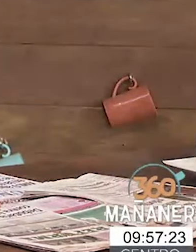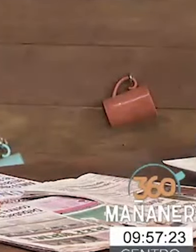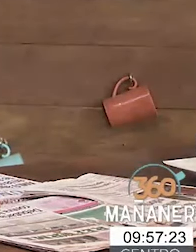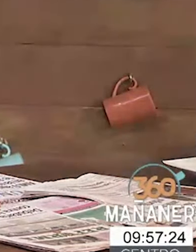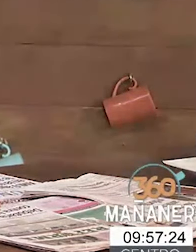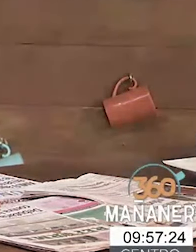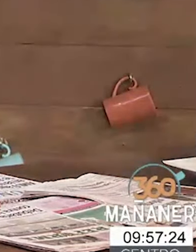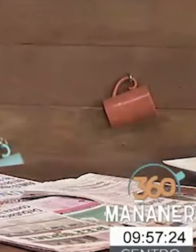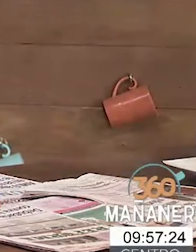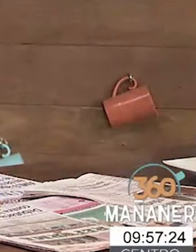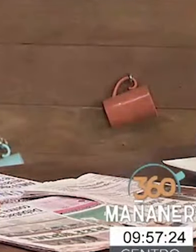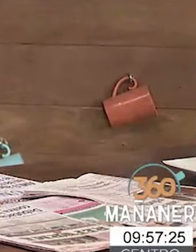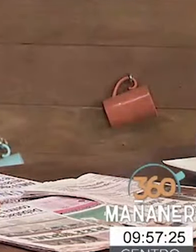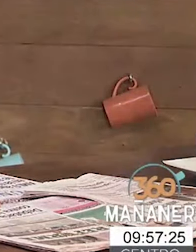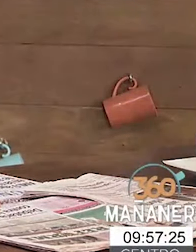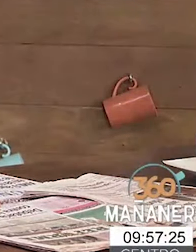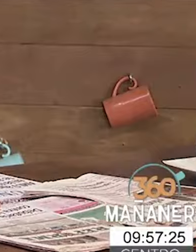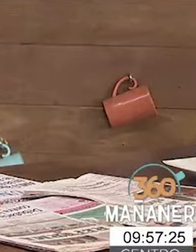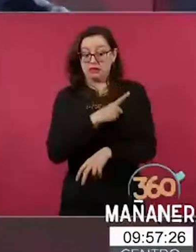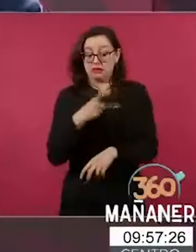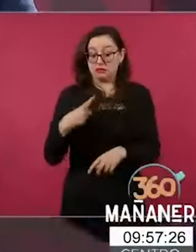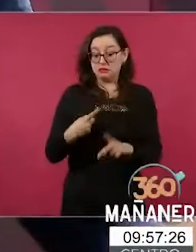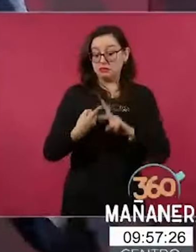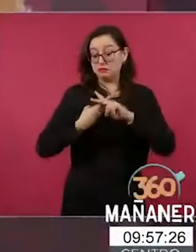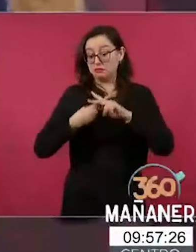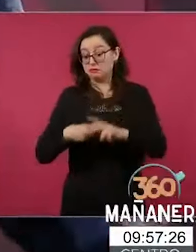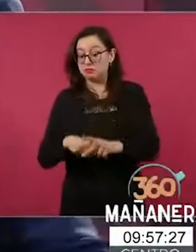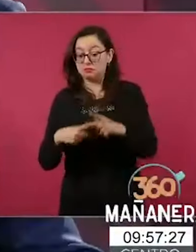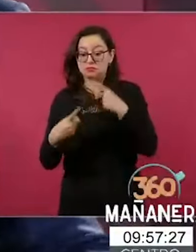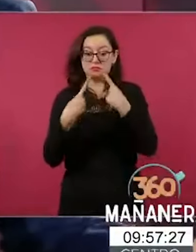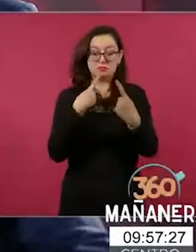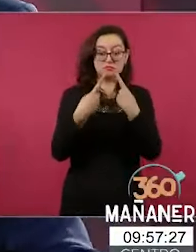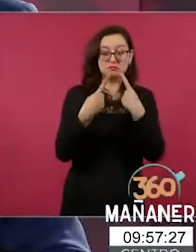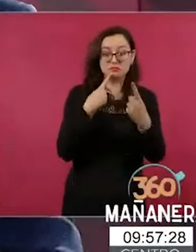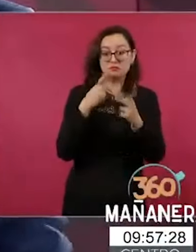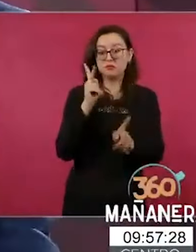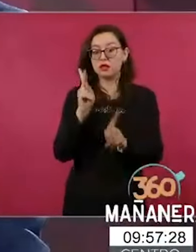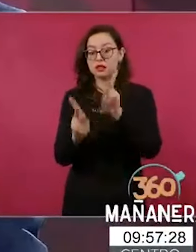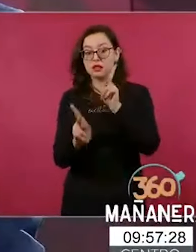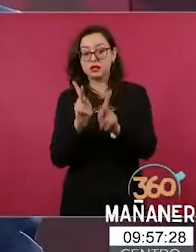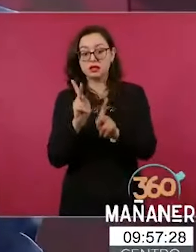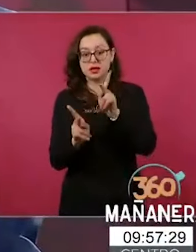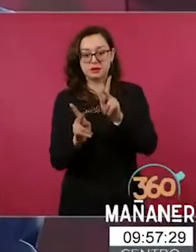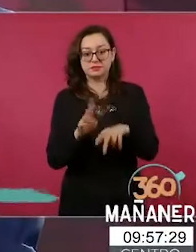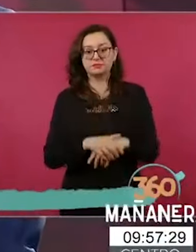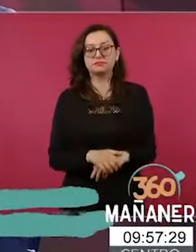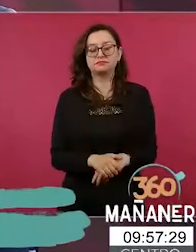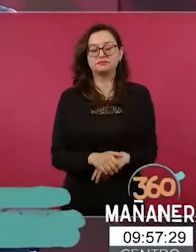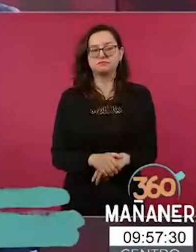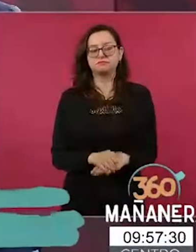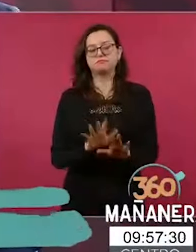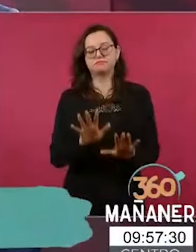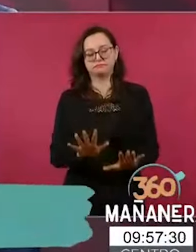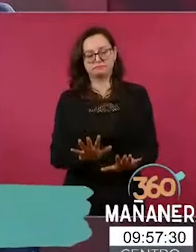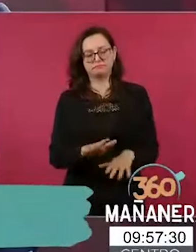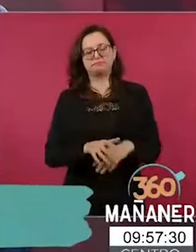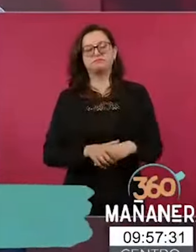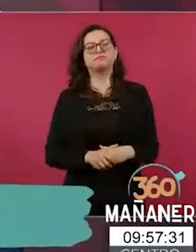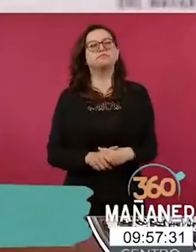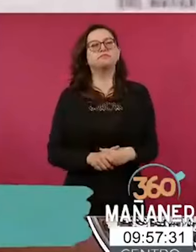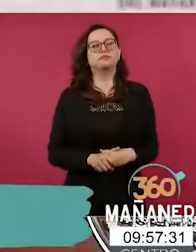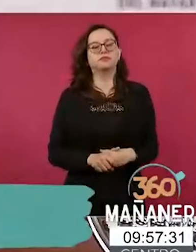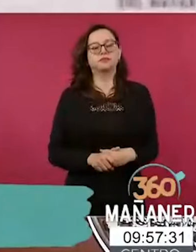y esto es parte de lo que señala primero un consejo a